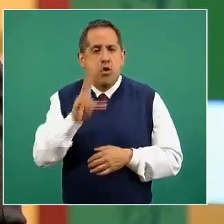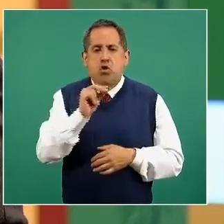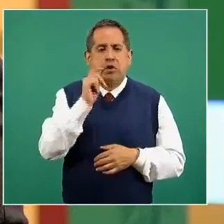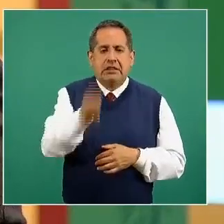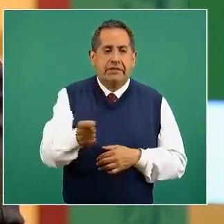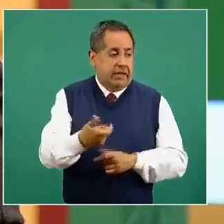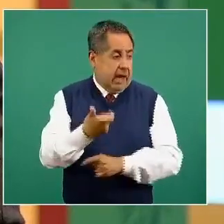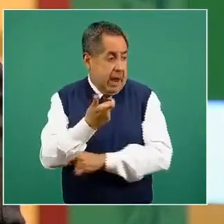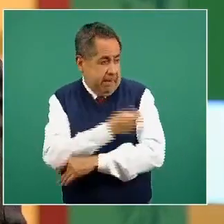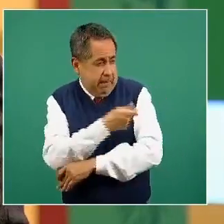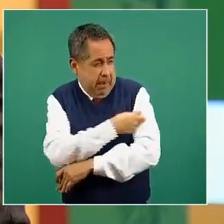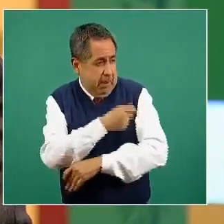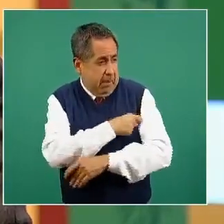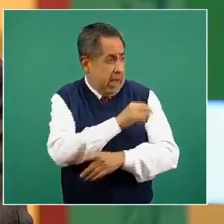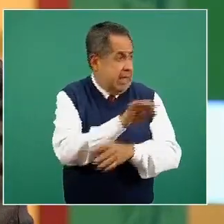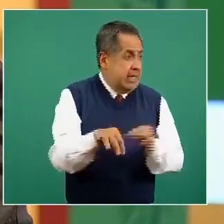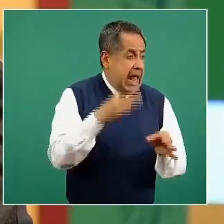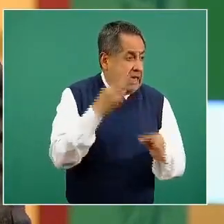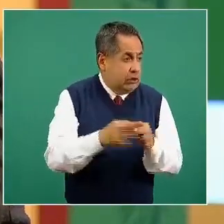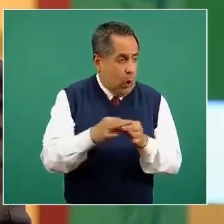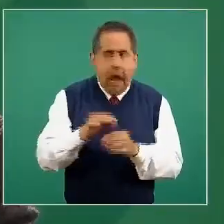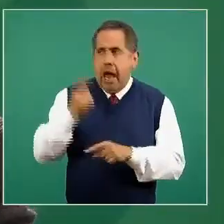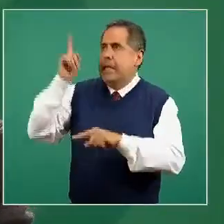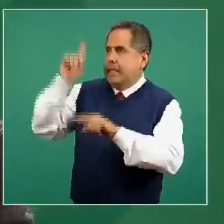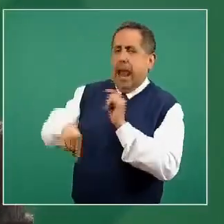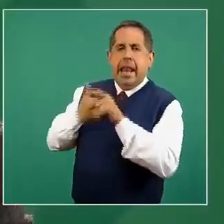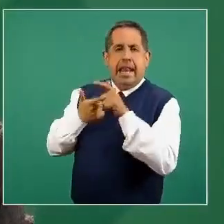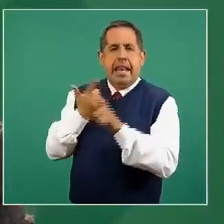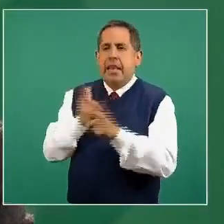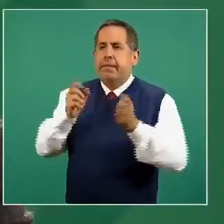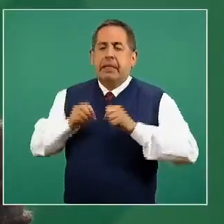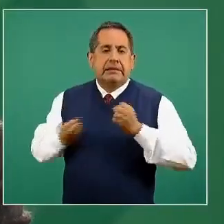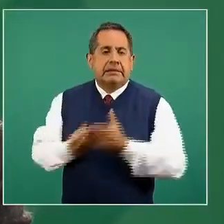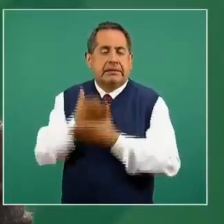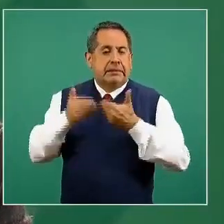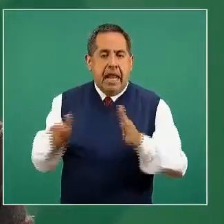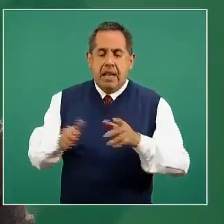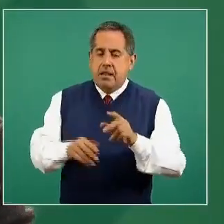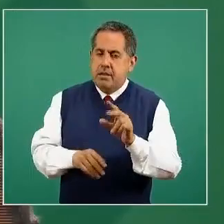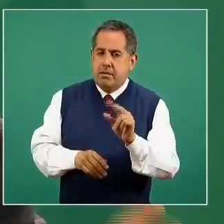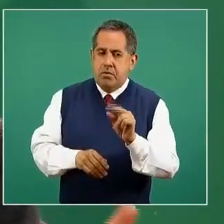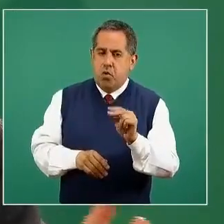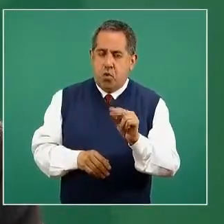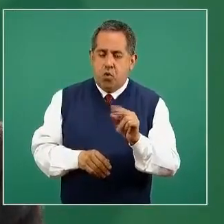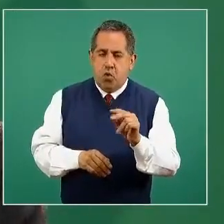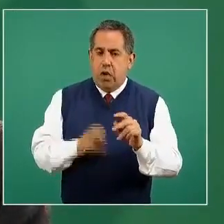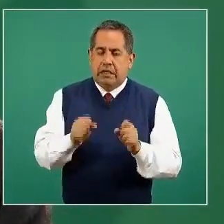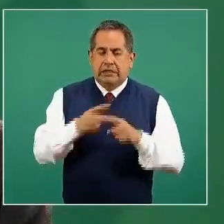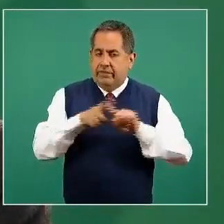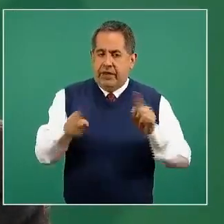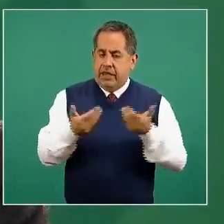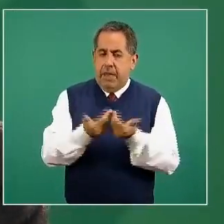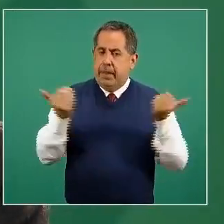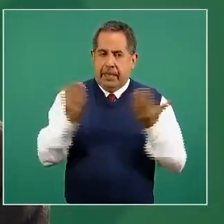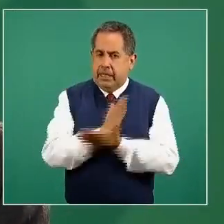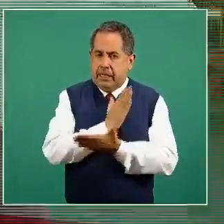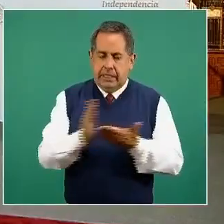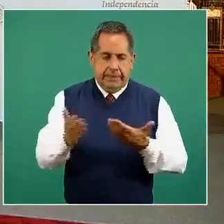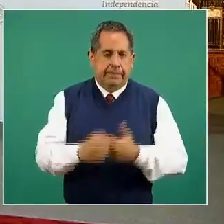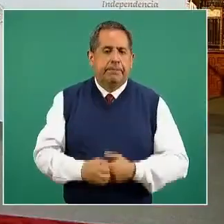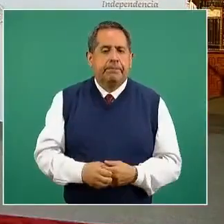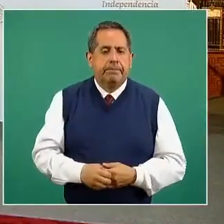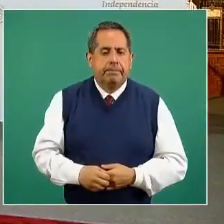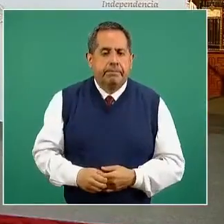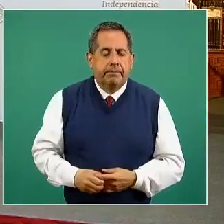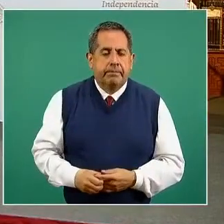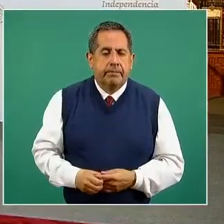directa, predecible, sobre los indicadores del semáforo asociados con el porcentaje de inmunidad.